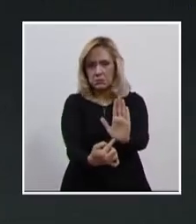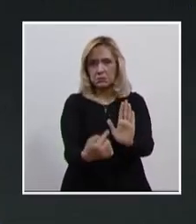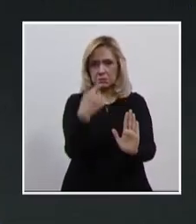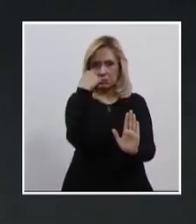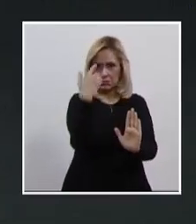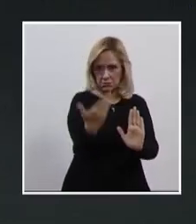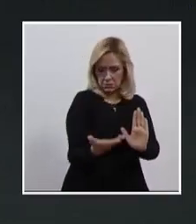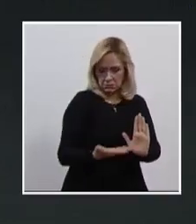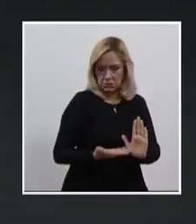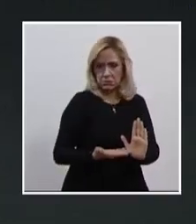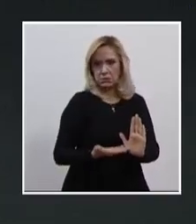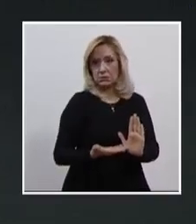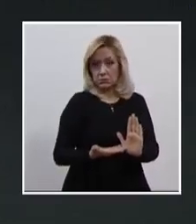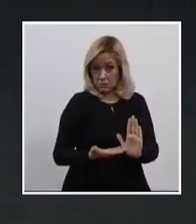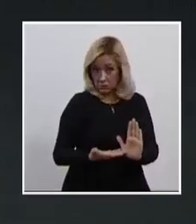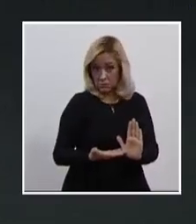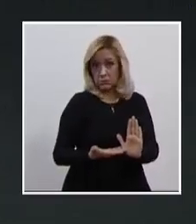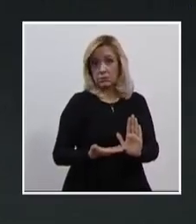procesos